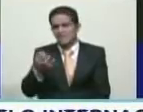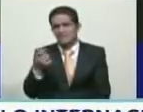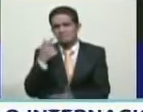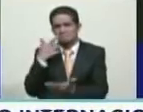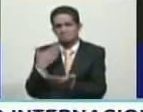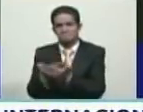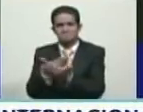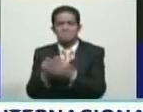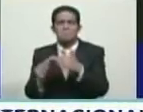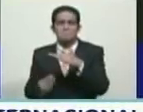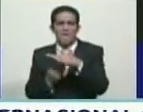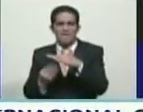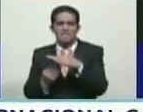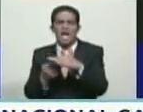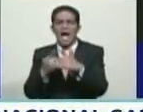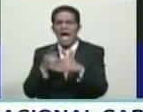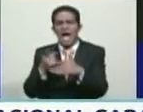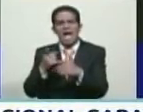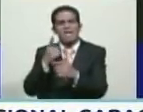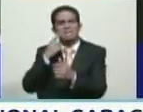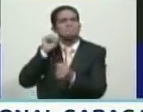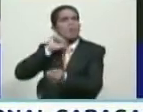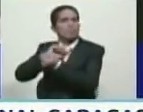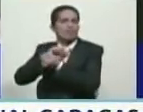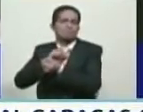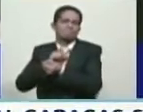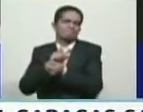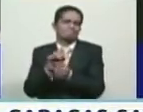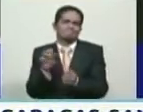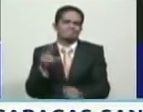para encarcelar a nadie.